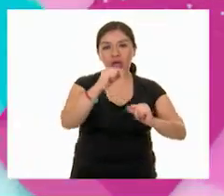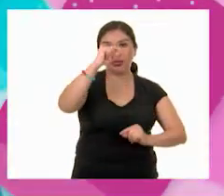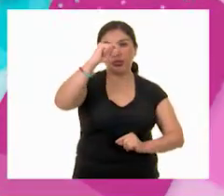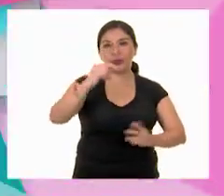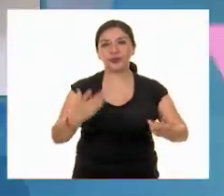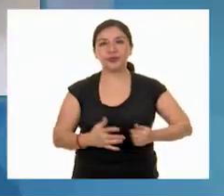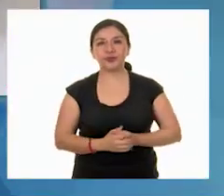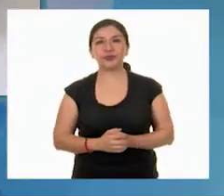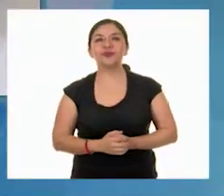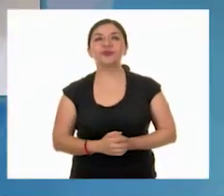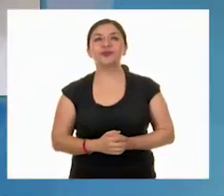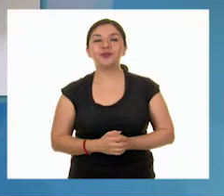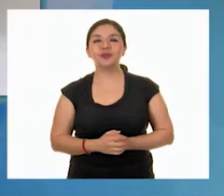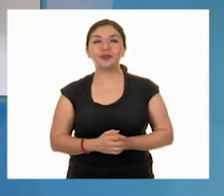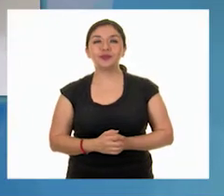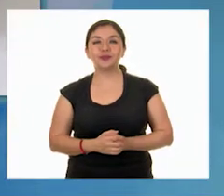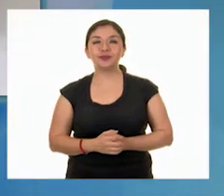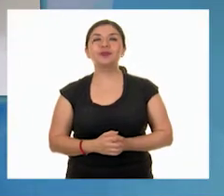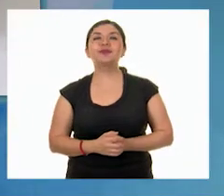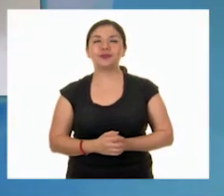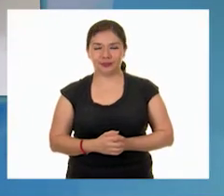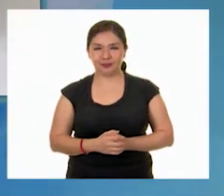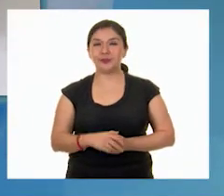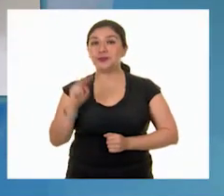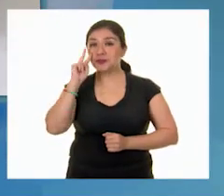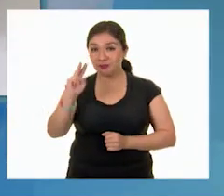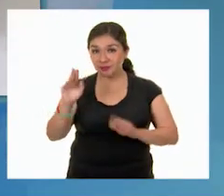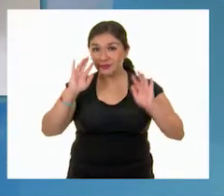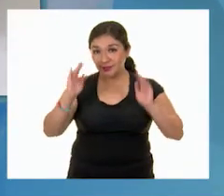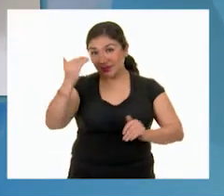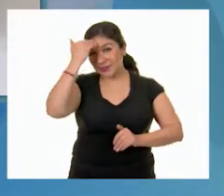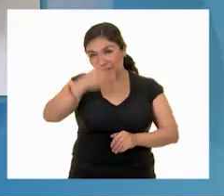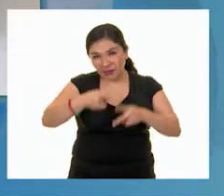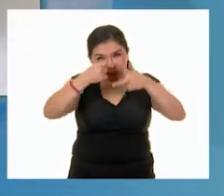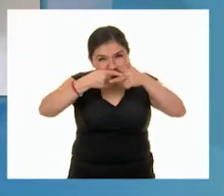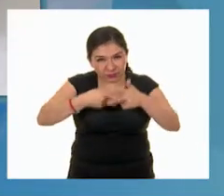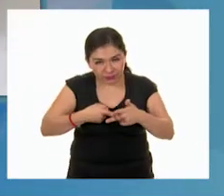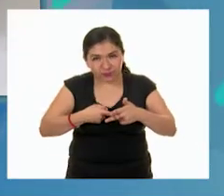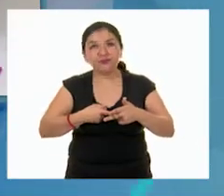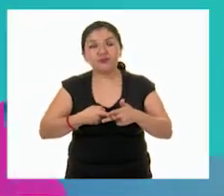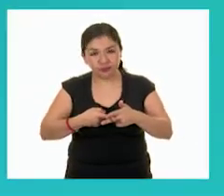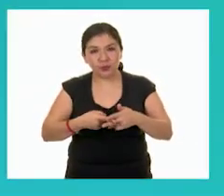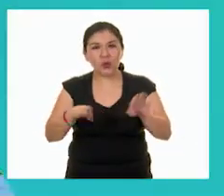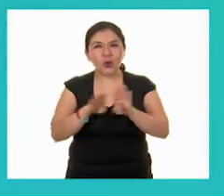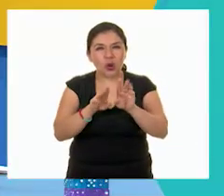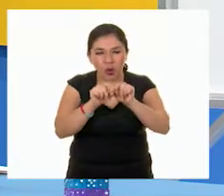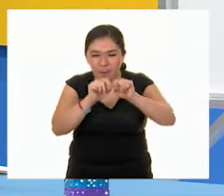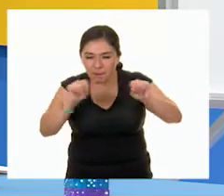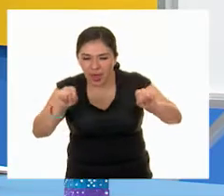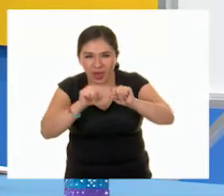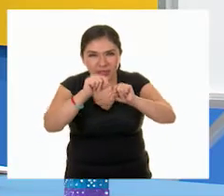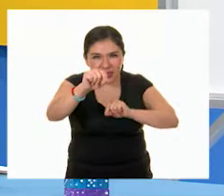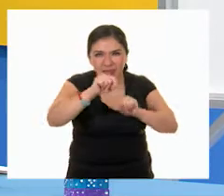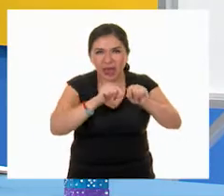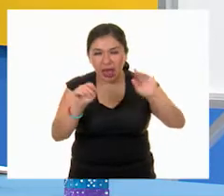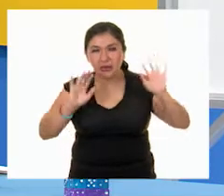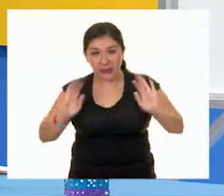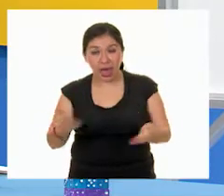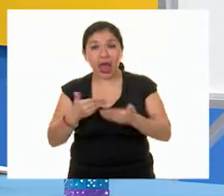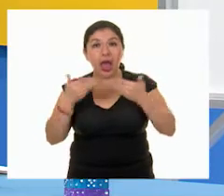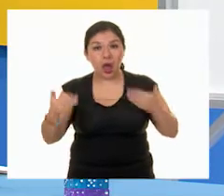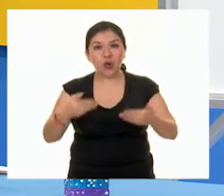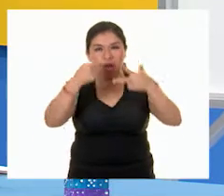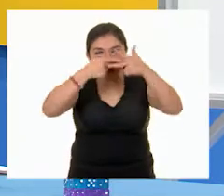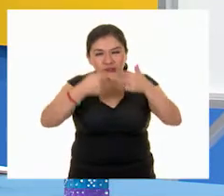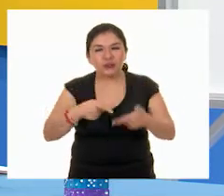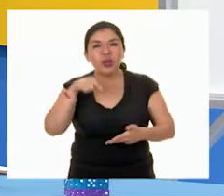altura. Ok. Ya que tenemos las dimensiones, las medidas de sus dimensiones, ahora